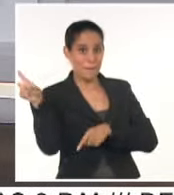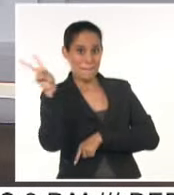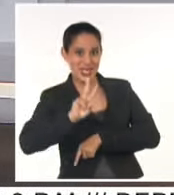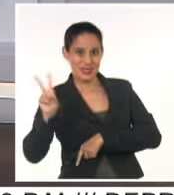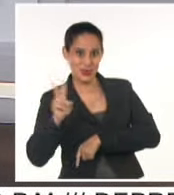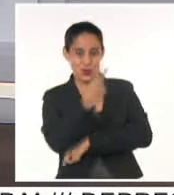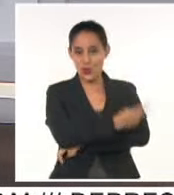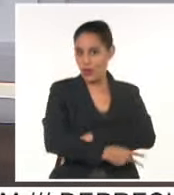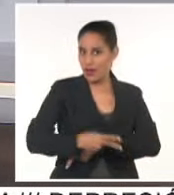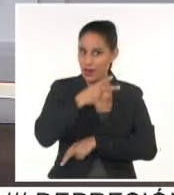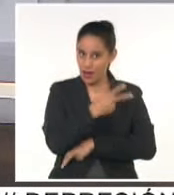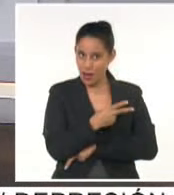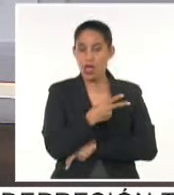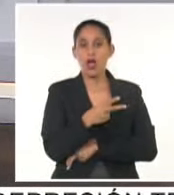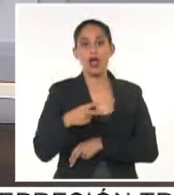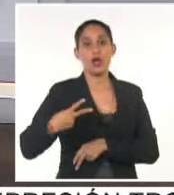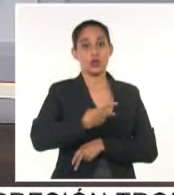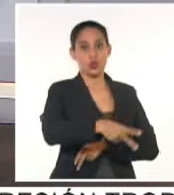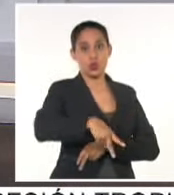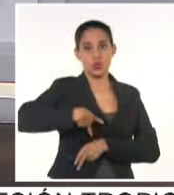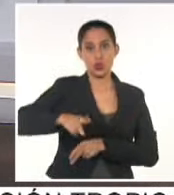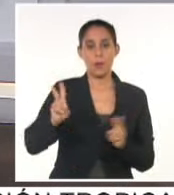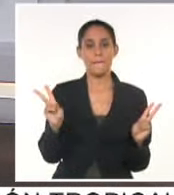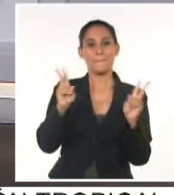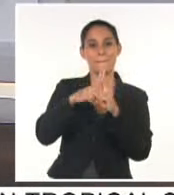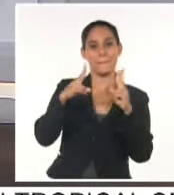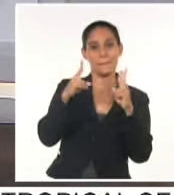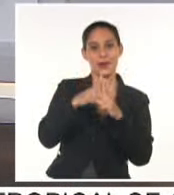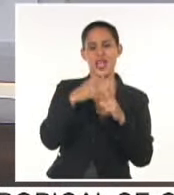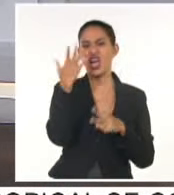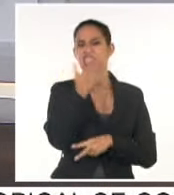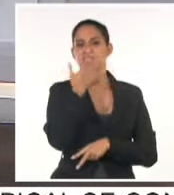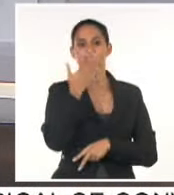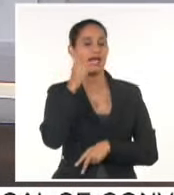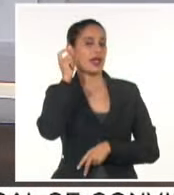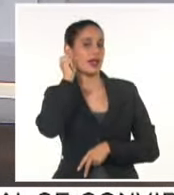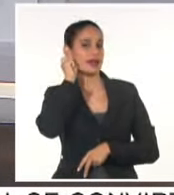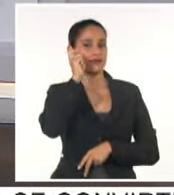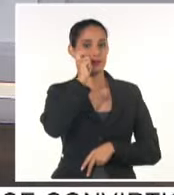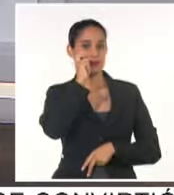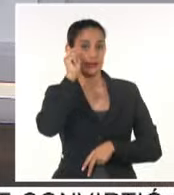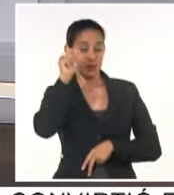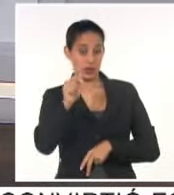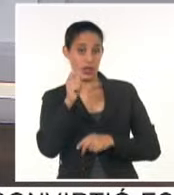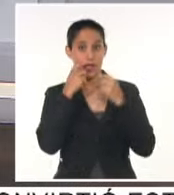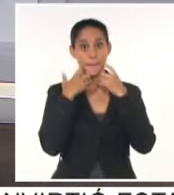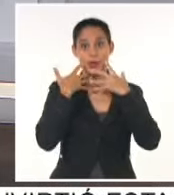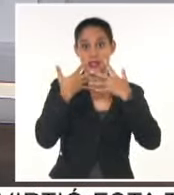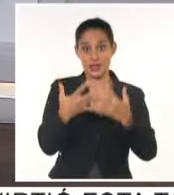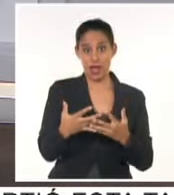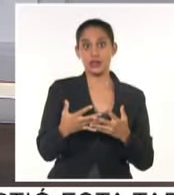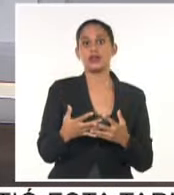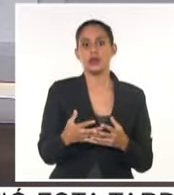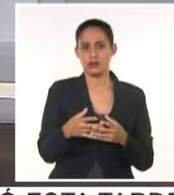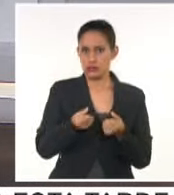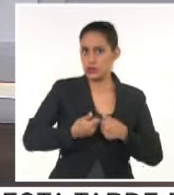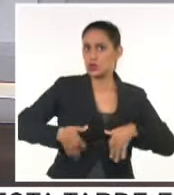donde se coronó la dupla mixta olímpica de Daniela Fonseca y Jorge Moisés Campos en un extenso choque